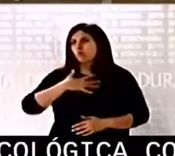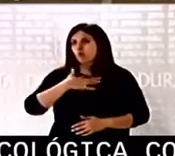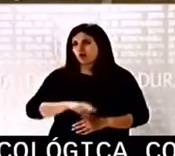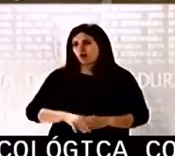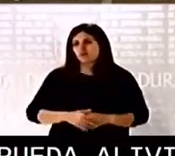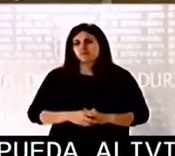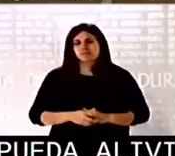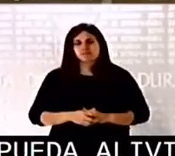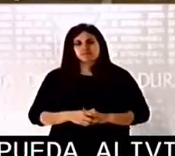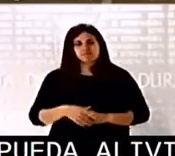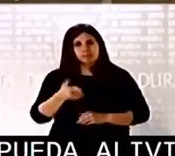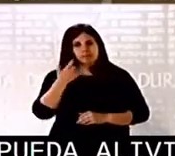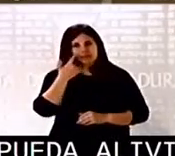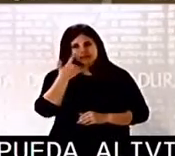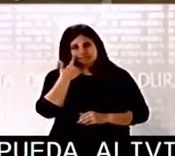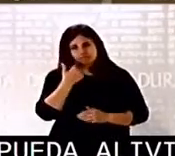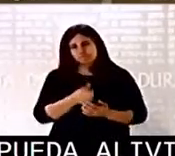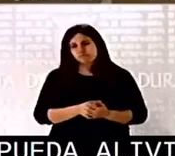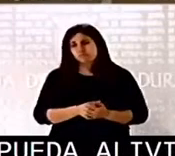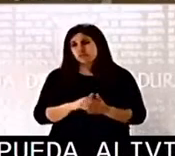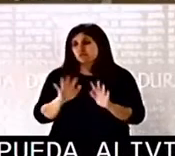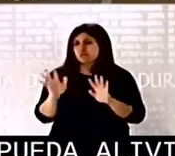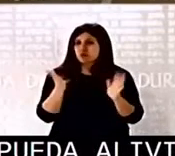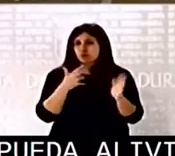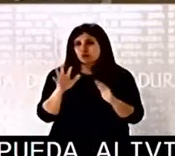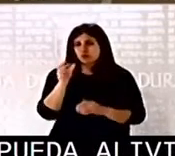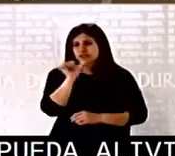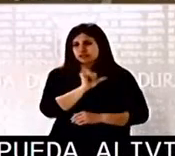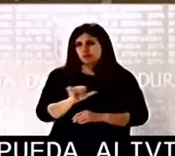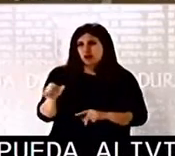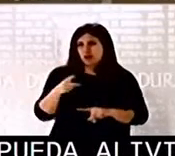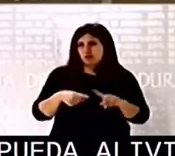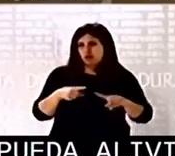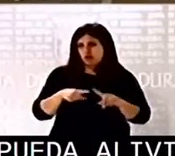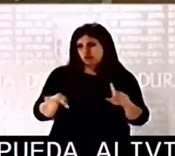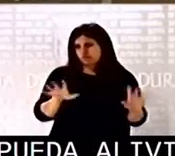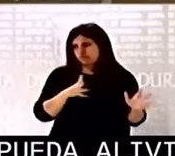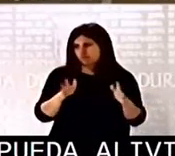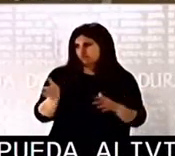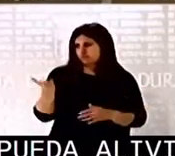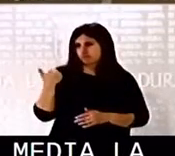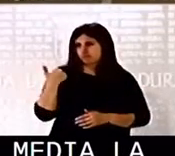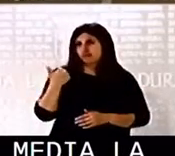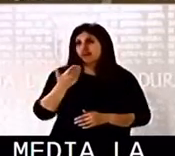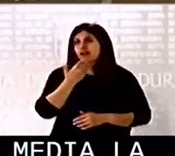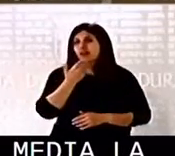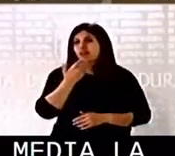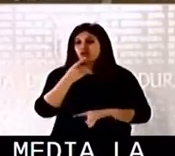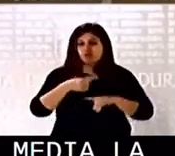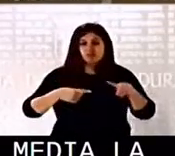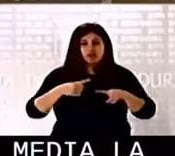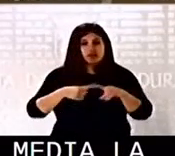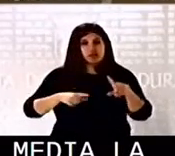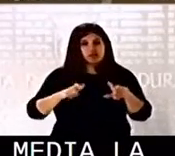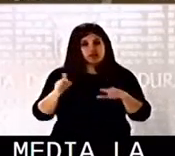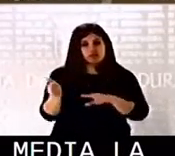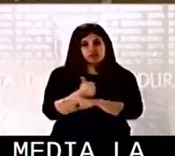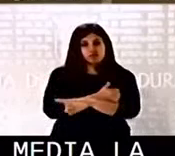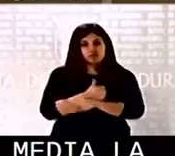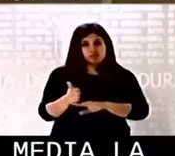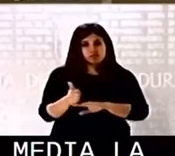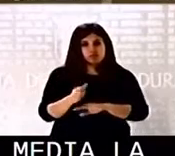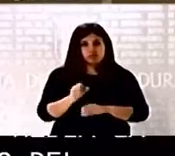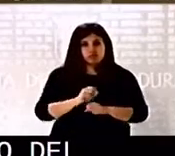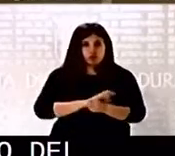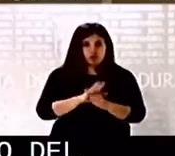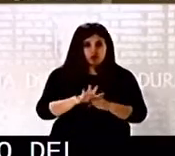Miren, hace aproximadamente una semana y media, la edad media de la población en el momento del contagio, es